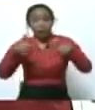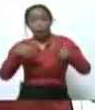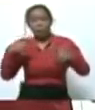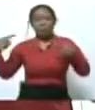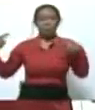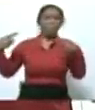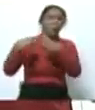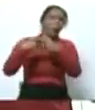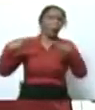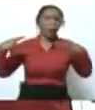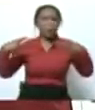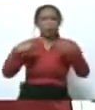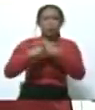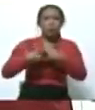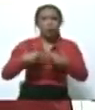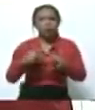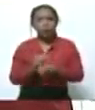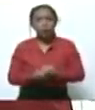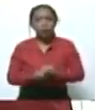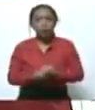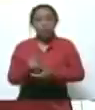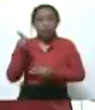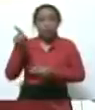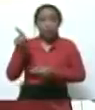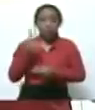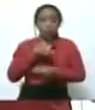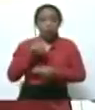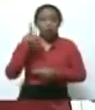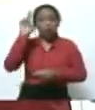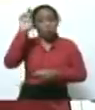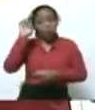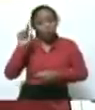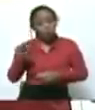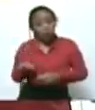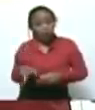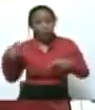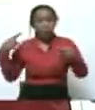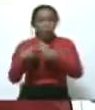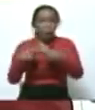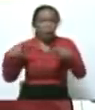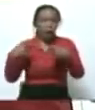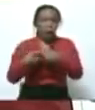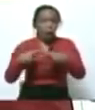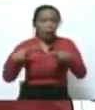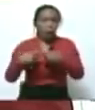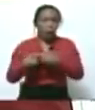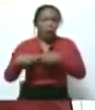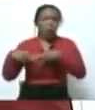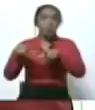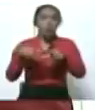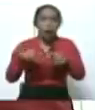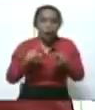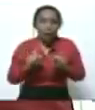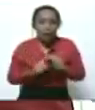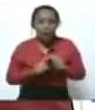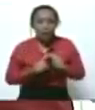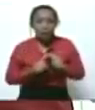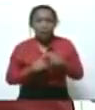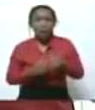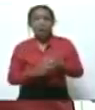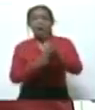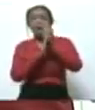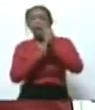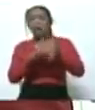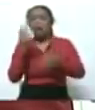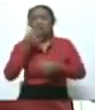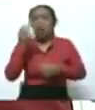peleas que tienen ellos a diario por espacios, por un liderazgo que en